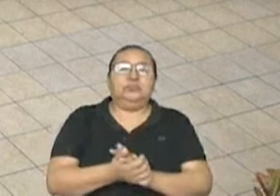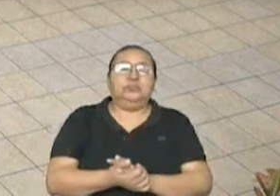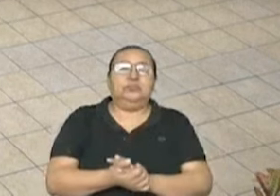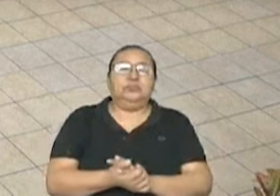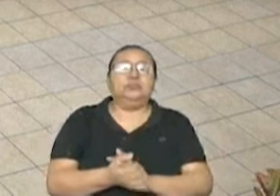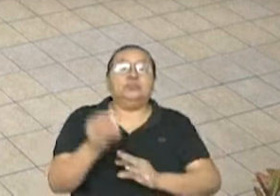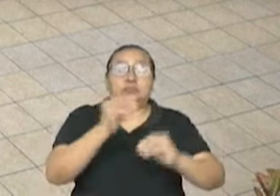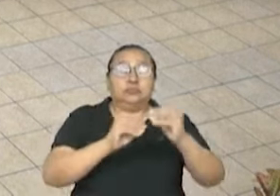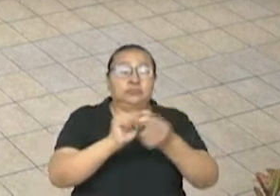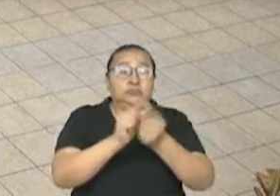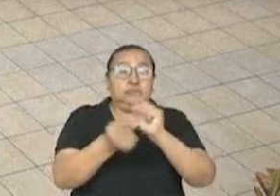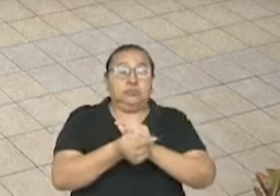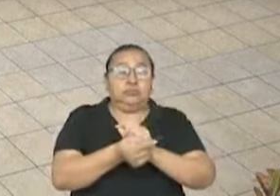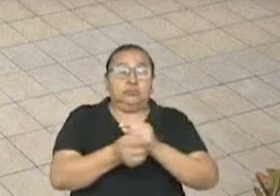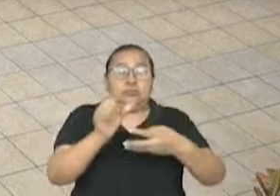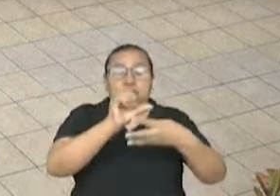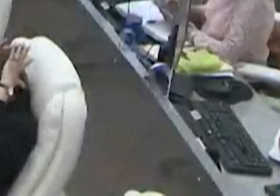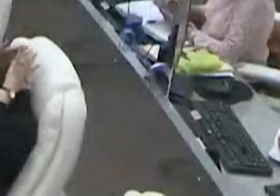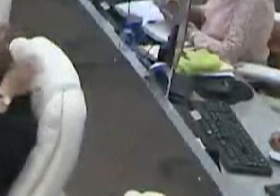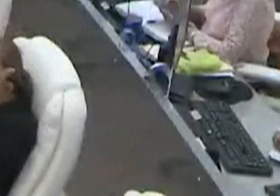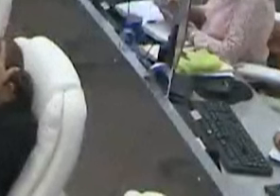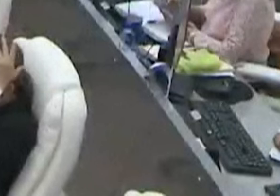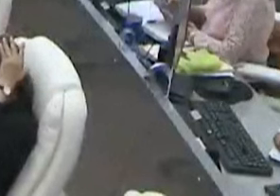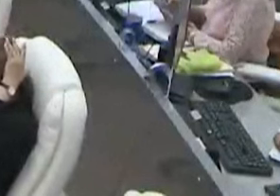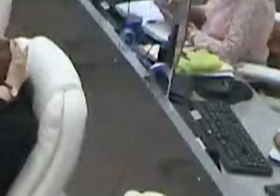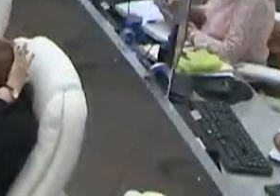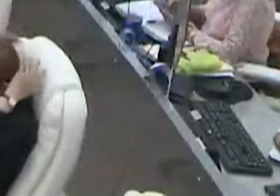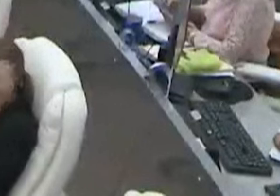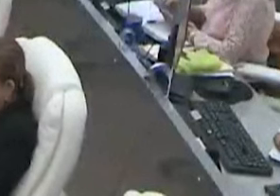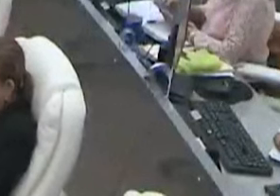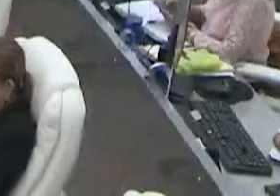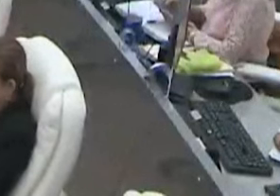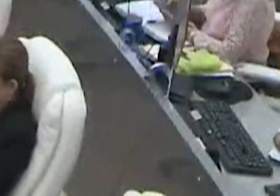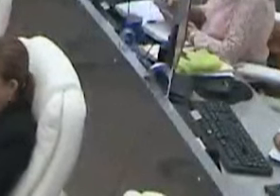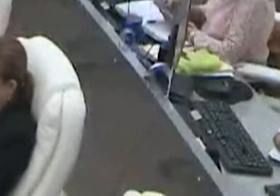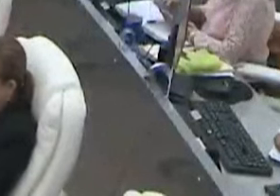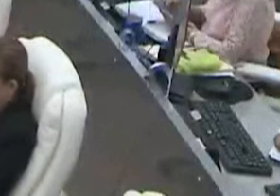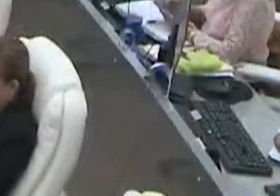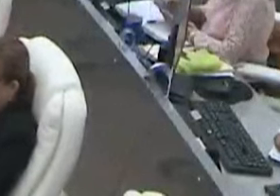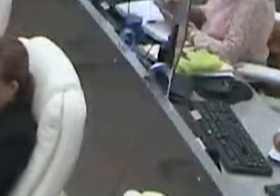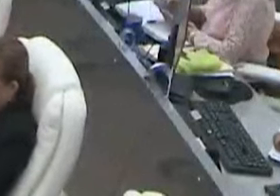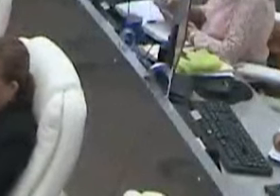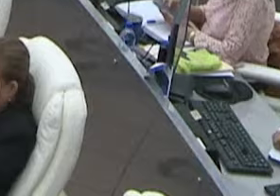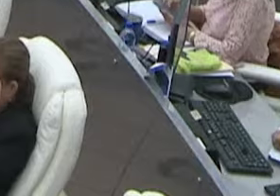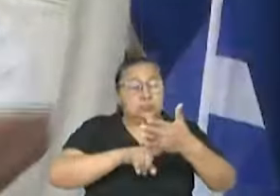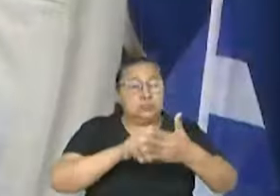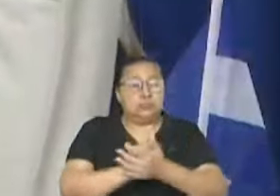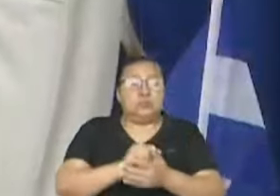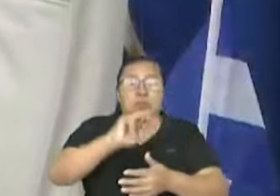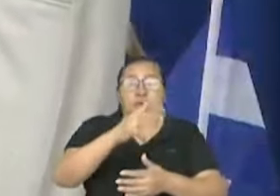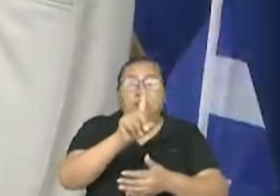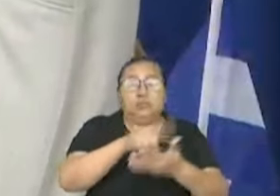unanimidad una reforma al código penal que impone penas de hasta 30 años de prisión para quienes promuevan sanciones contra el gobierno de Daniel Ortega